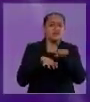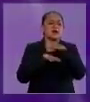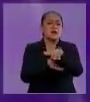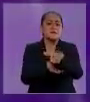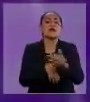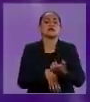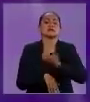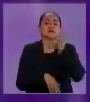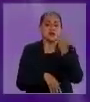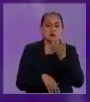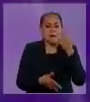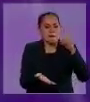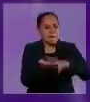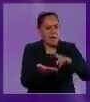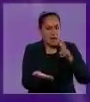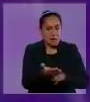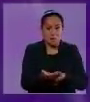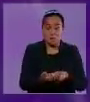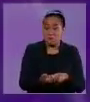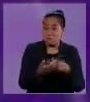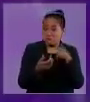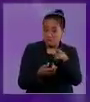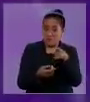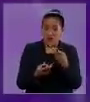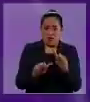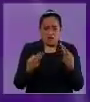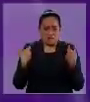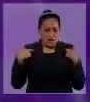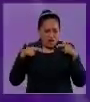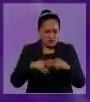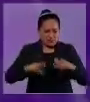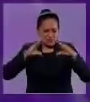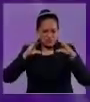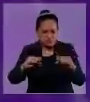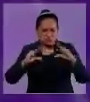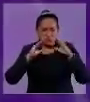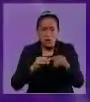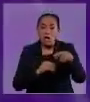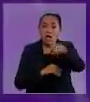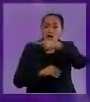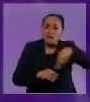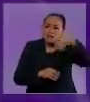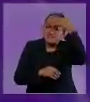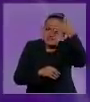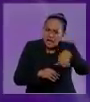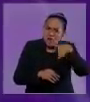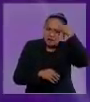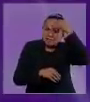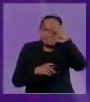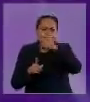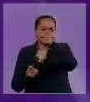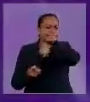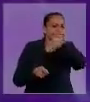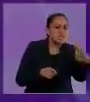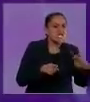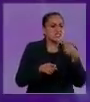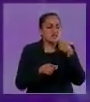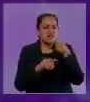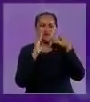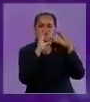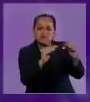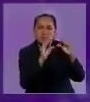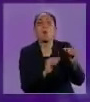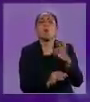los maestros al centro y nos obligamos a capacitarlos para que los niños, que son el eje de la educación y no los votos, que es lo